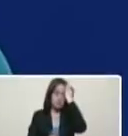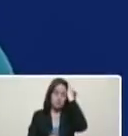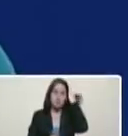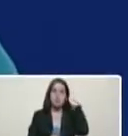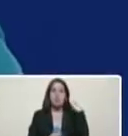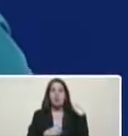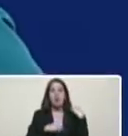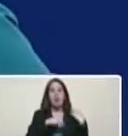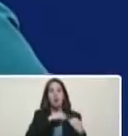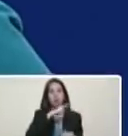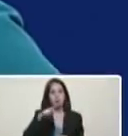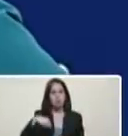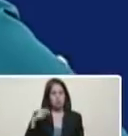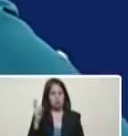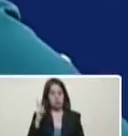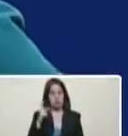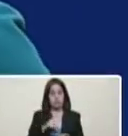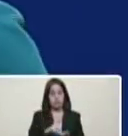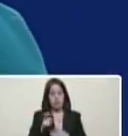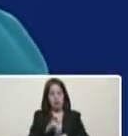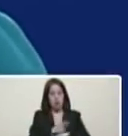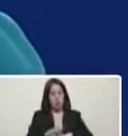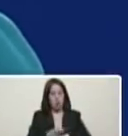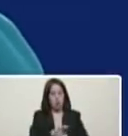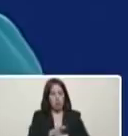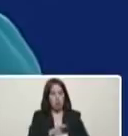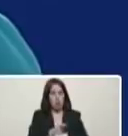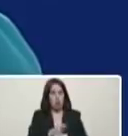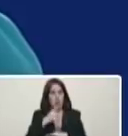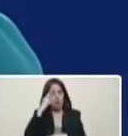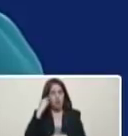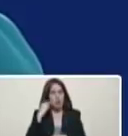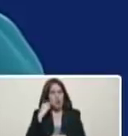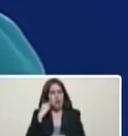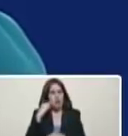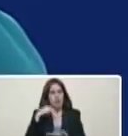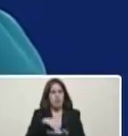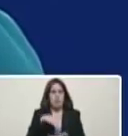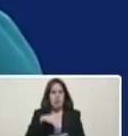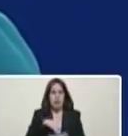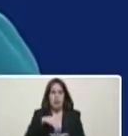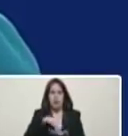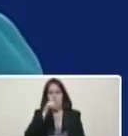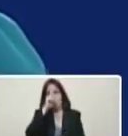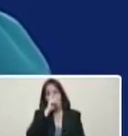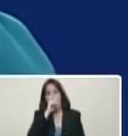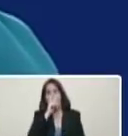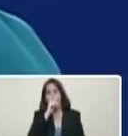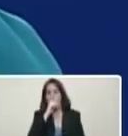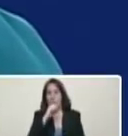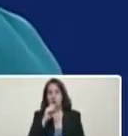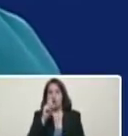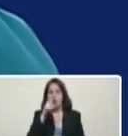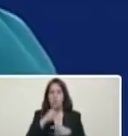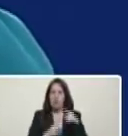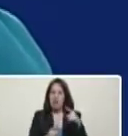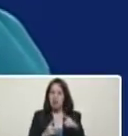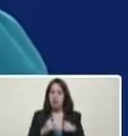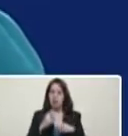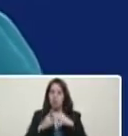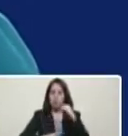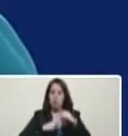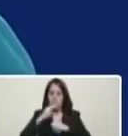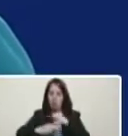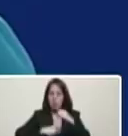Nosotros llegamos al gobierno bolivariano de Miranda hace 1 año y medio con un núcleo de producción de semilla de papa. Y la